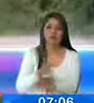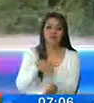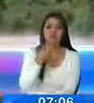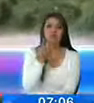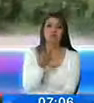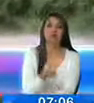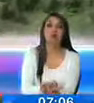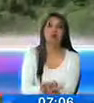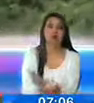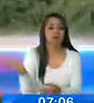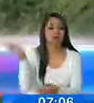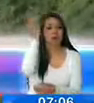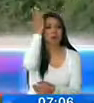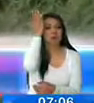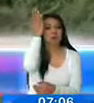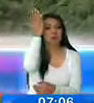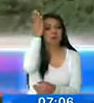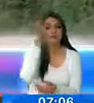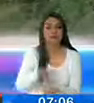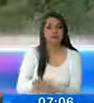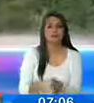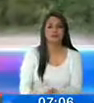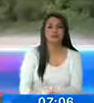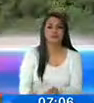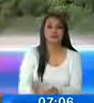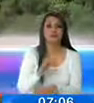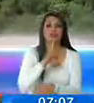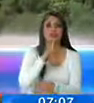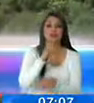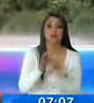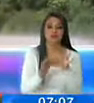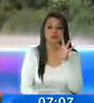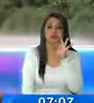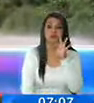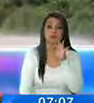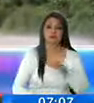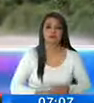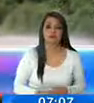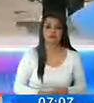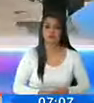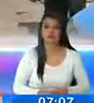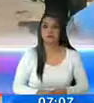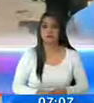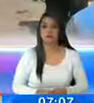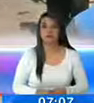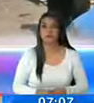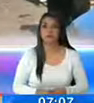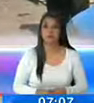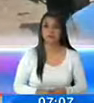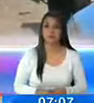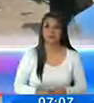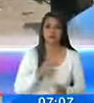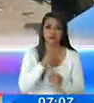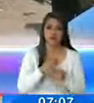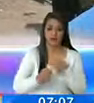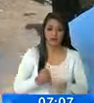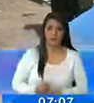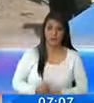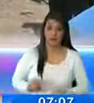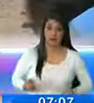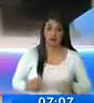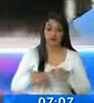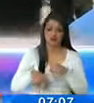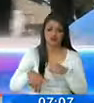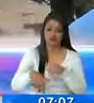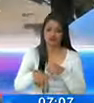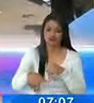mal, se golpeó la cabeza y agonizó a más de 150 metros de profundidad. Amarramos cabos, bajamos y le encontramos justo de